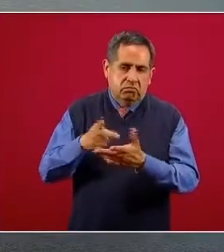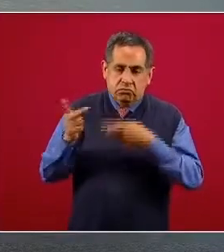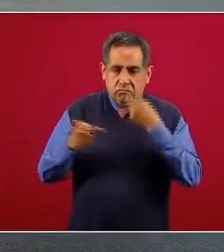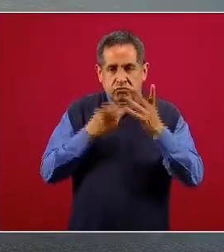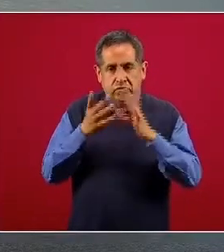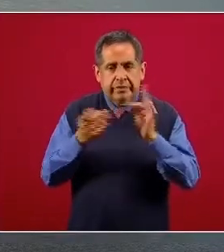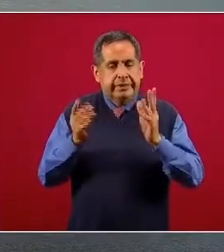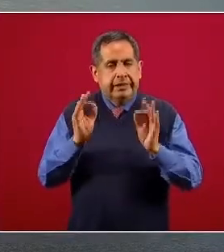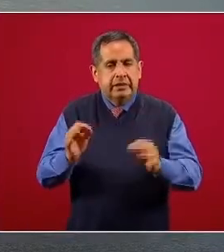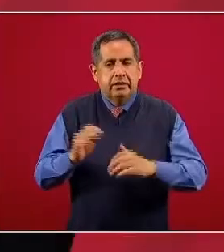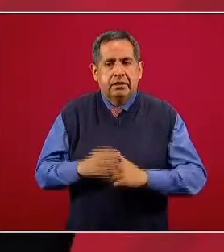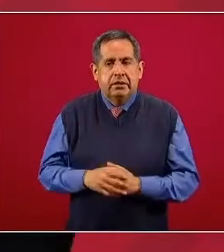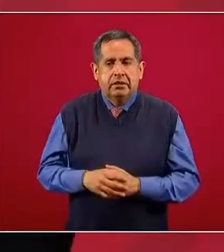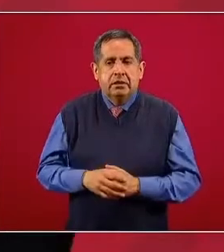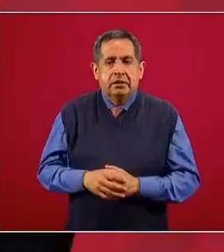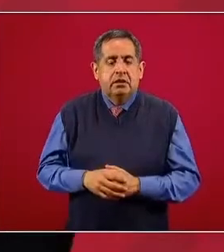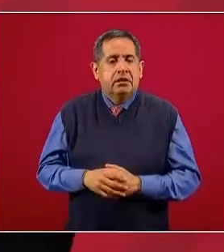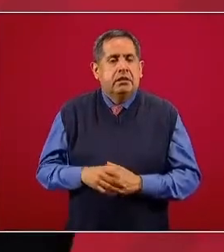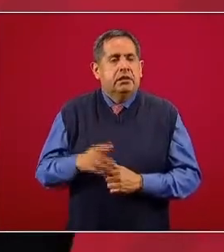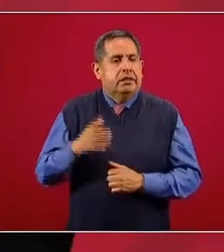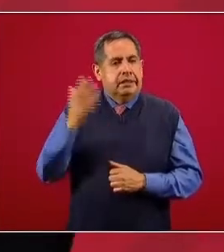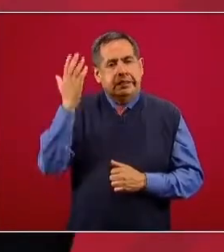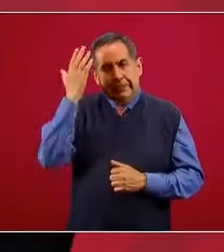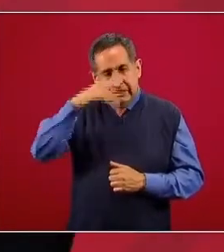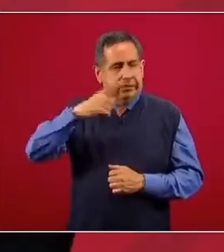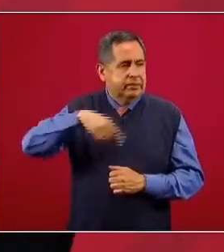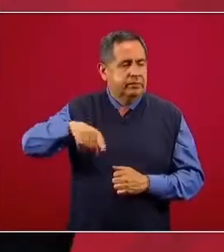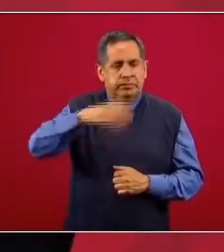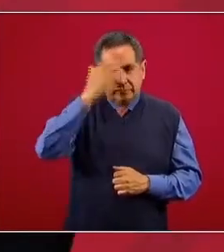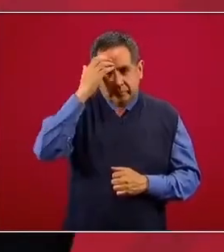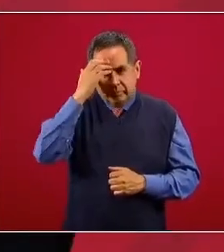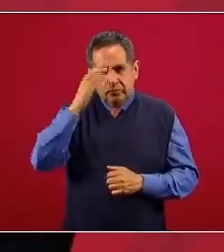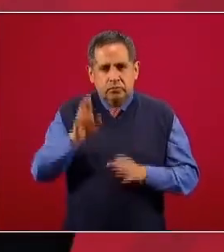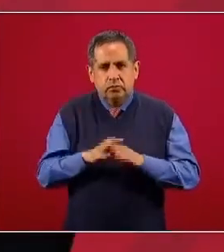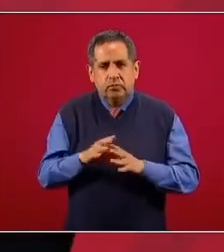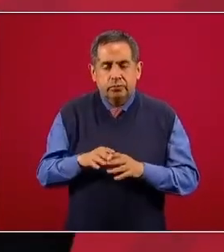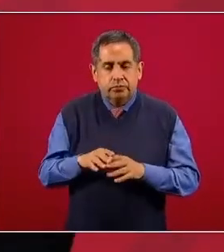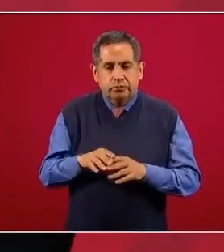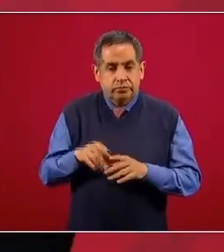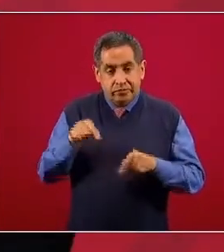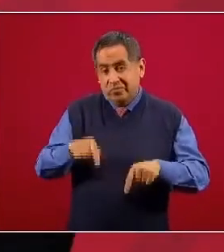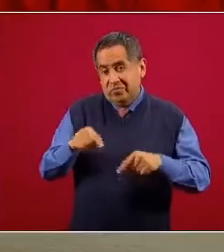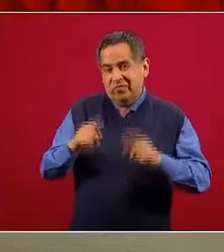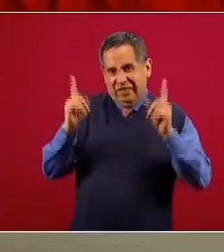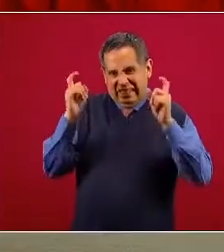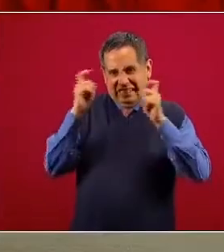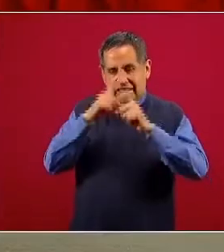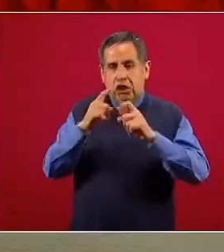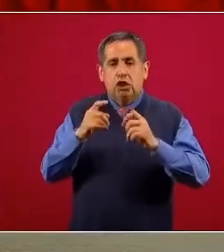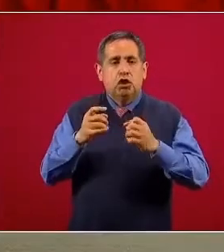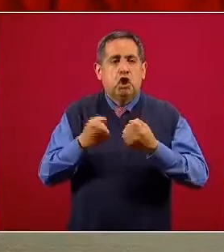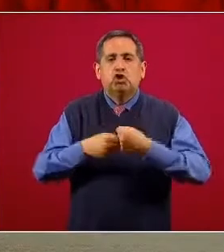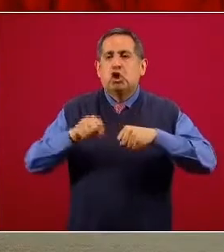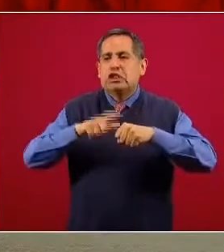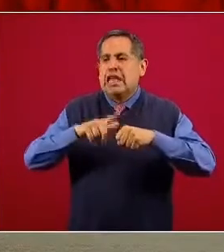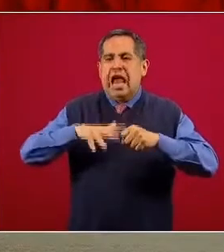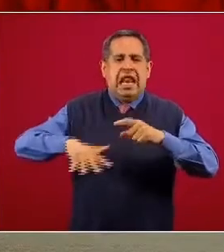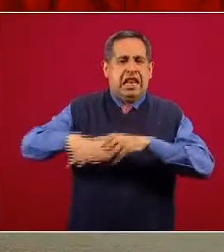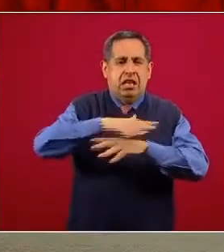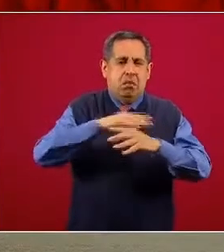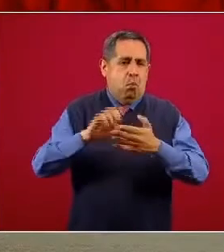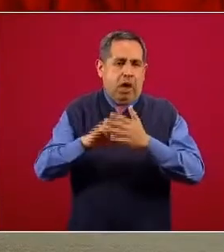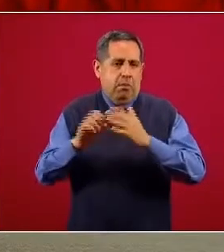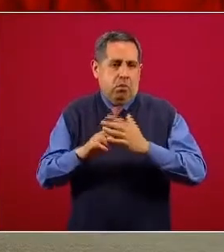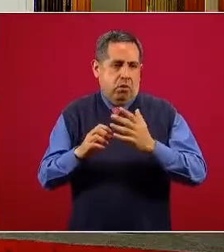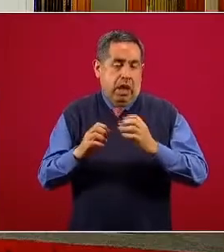ocasiones anteriores. Se conoce que el manejo de un fenómeno complejo social, como puede ser una